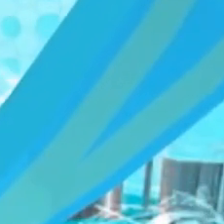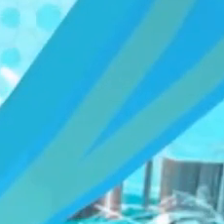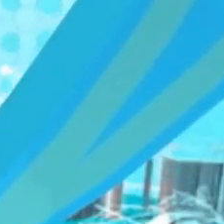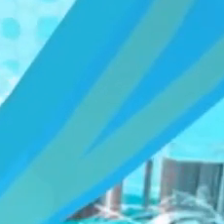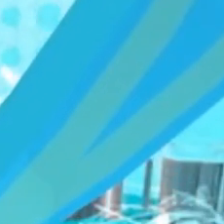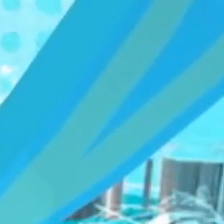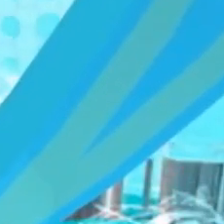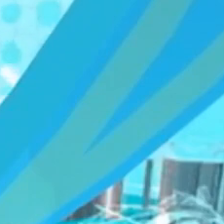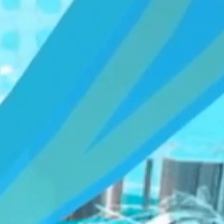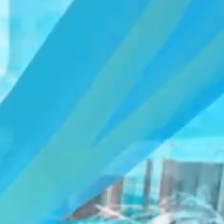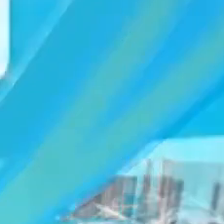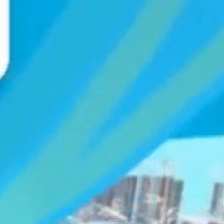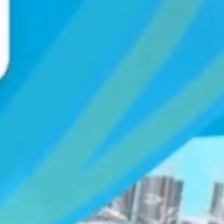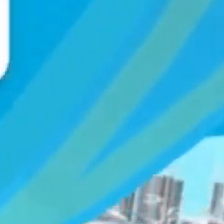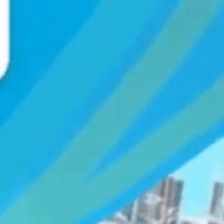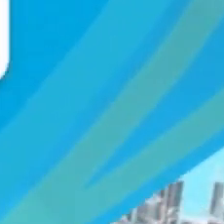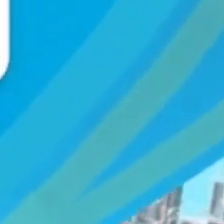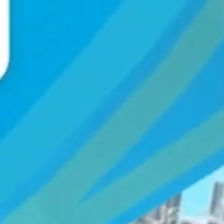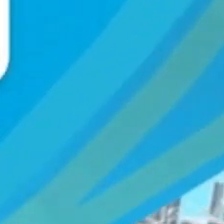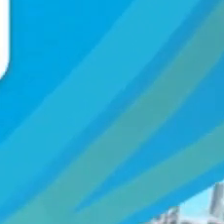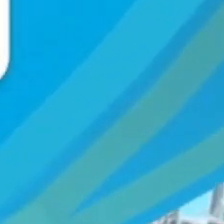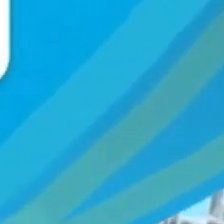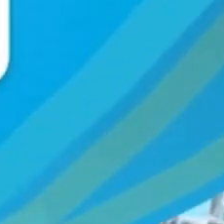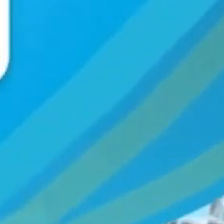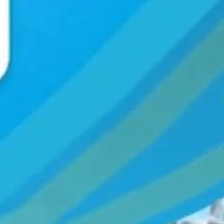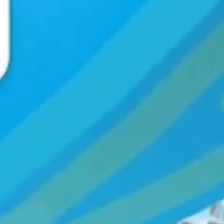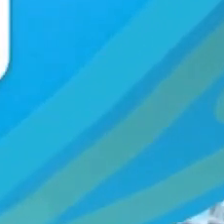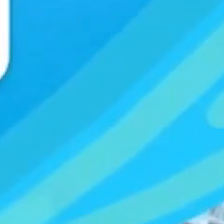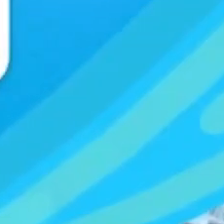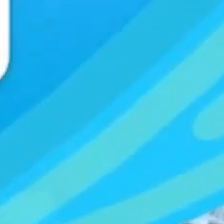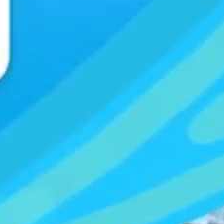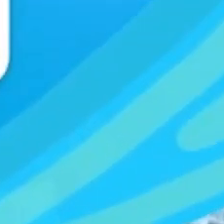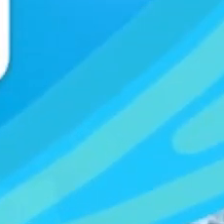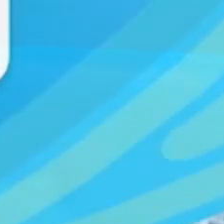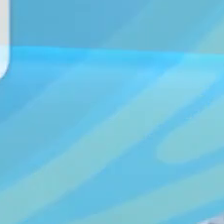Banco Popular presentó El Tipo de Cambio.